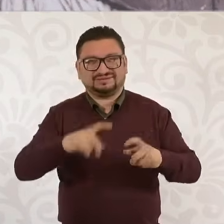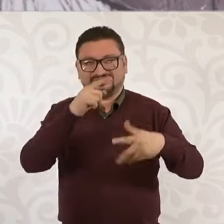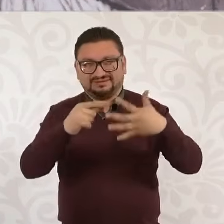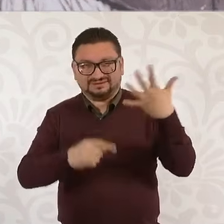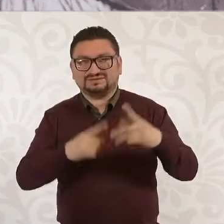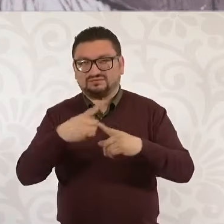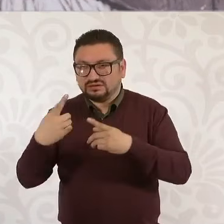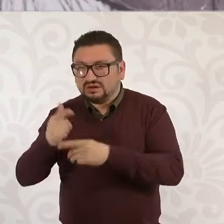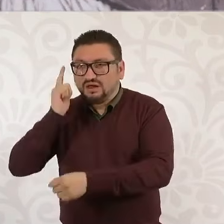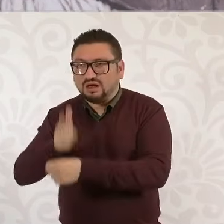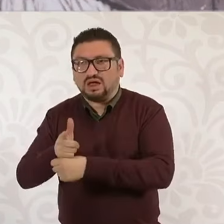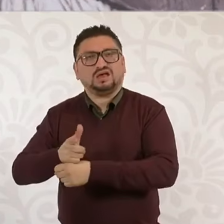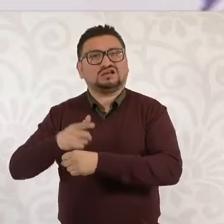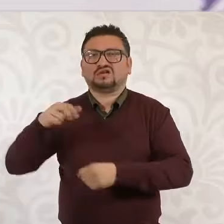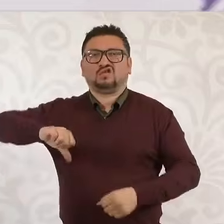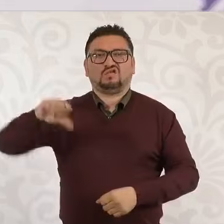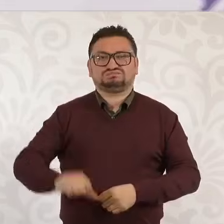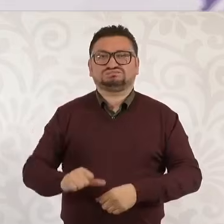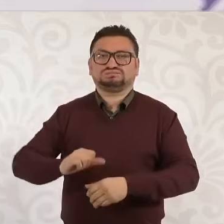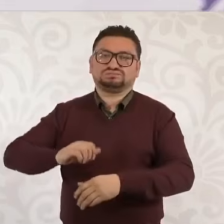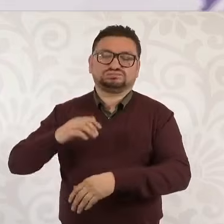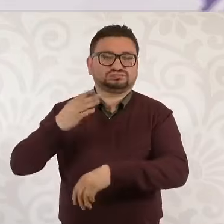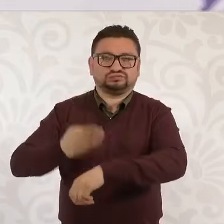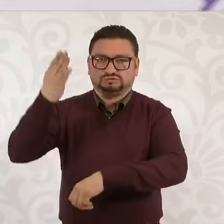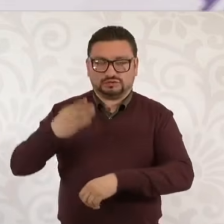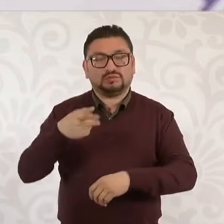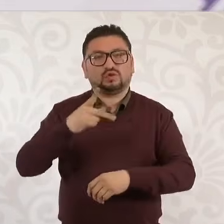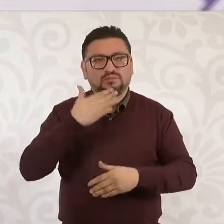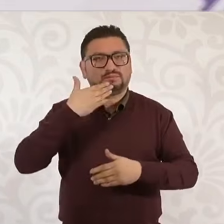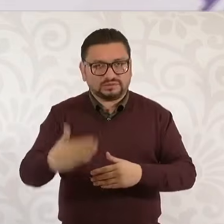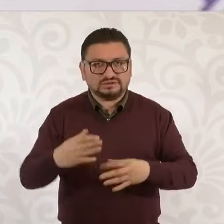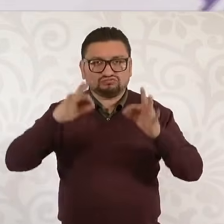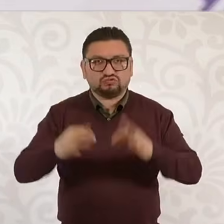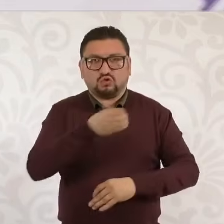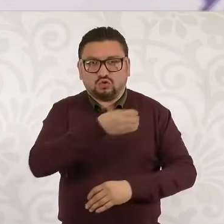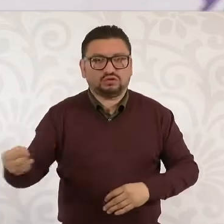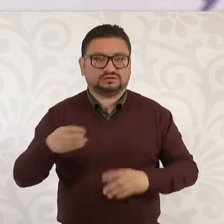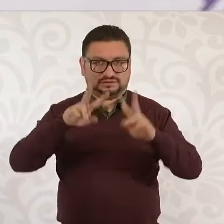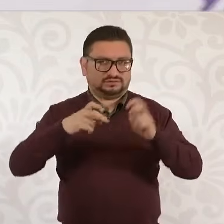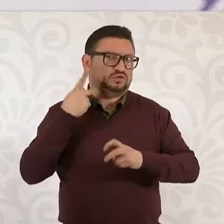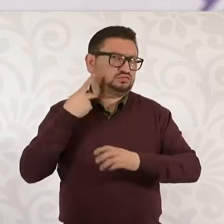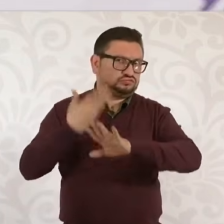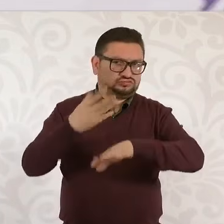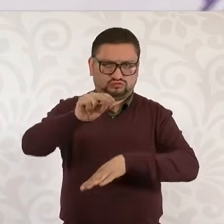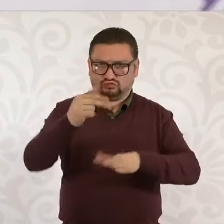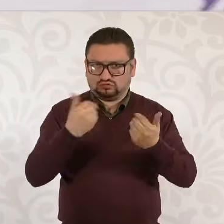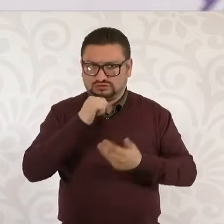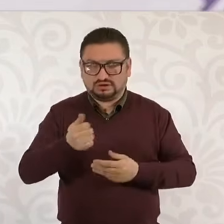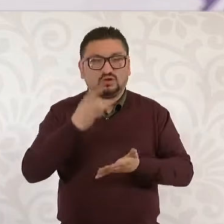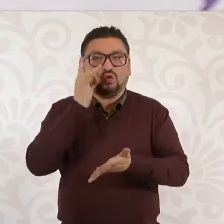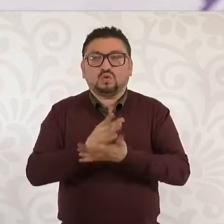con consecuencias inmediatas, bien hechas, por supuesto, para que no se tome como un asunto político, pero que